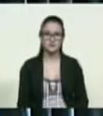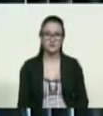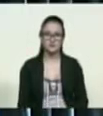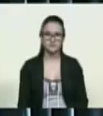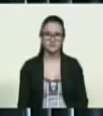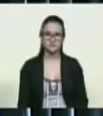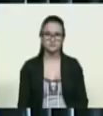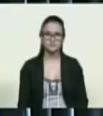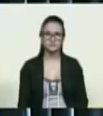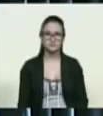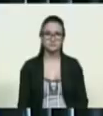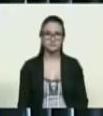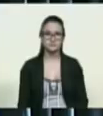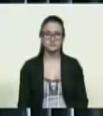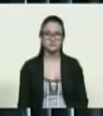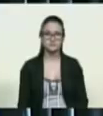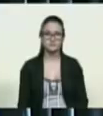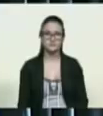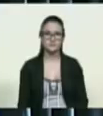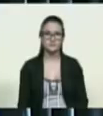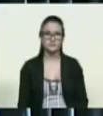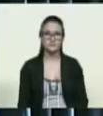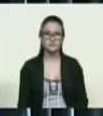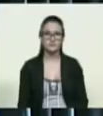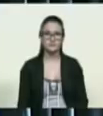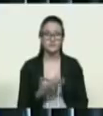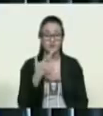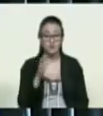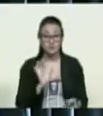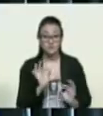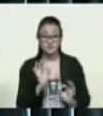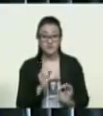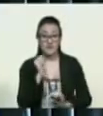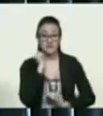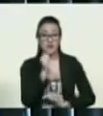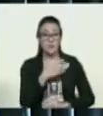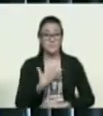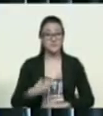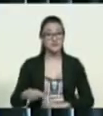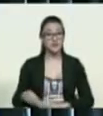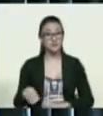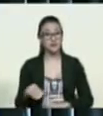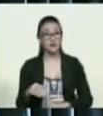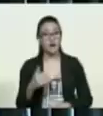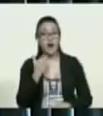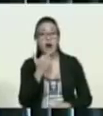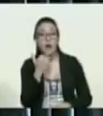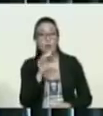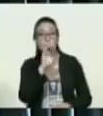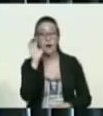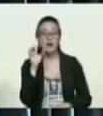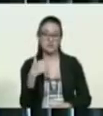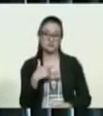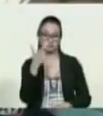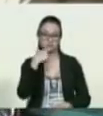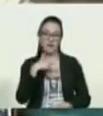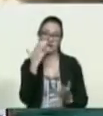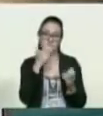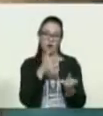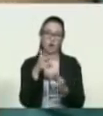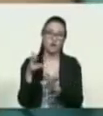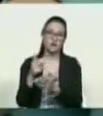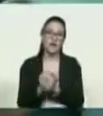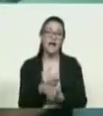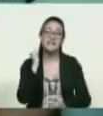Si usted intentó asesinar al presidente de una república, usted es un terrorista, un criminal, un asesino,